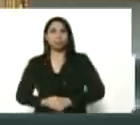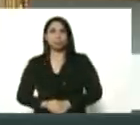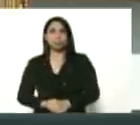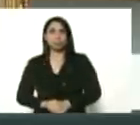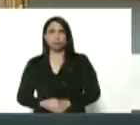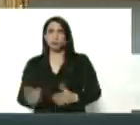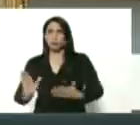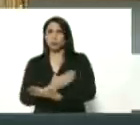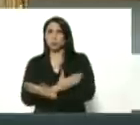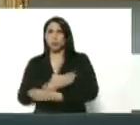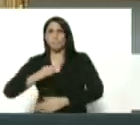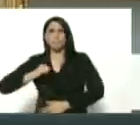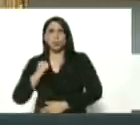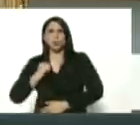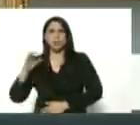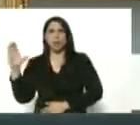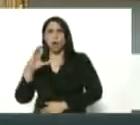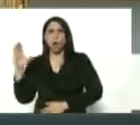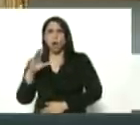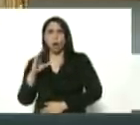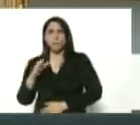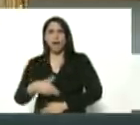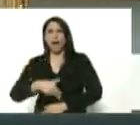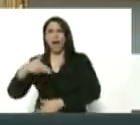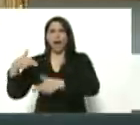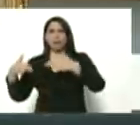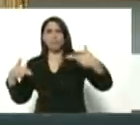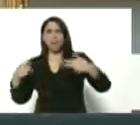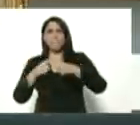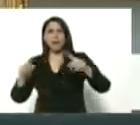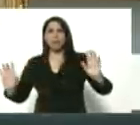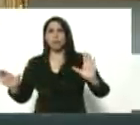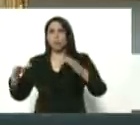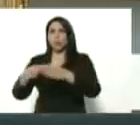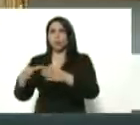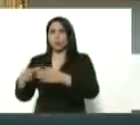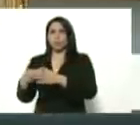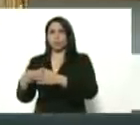La policía de Colombia dijo que las armas iban para un grupo de